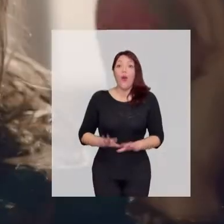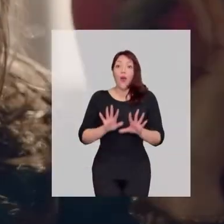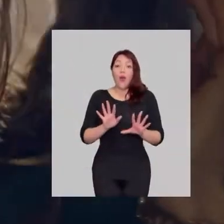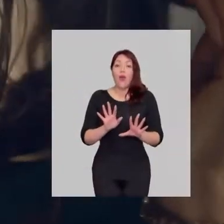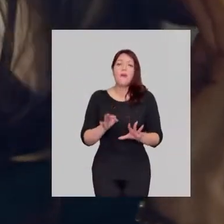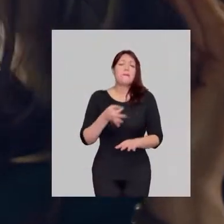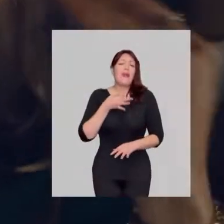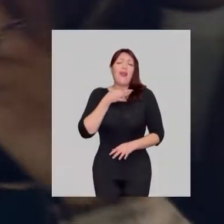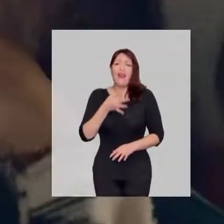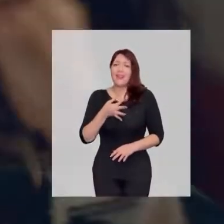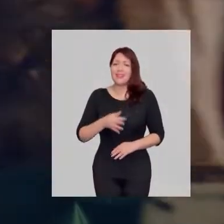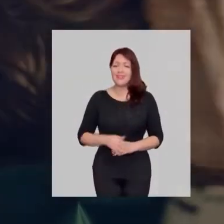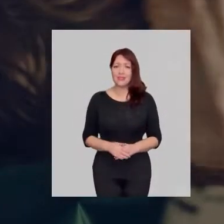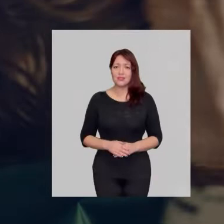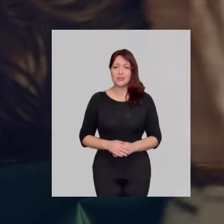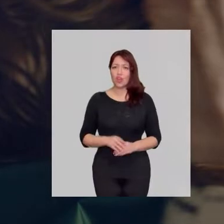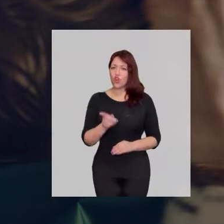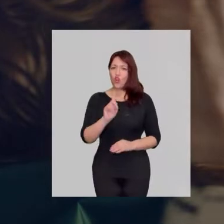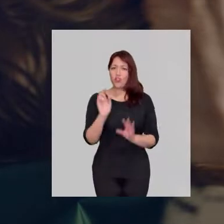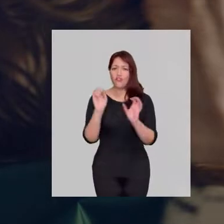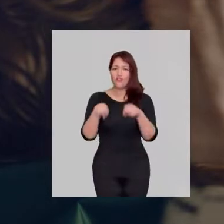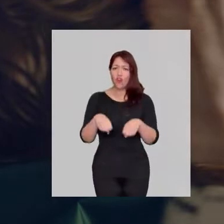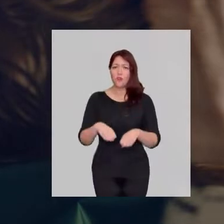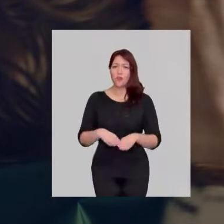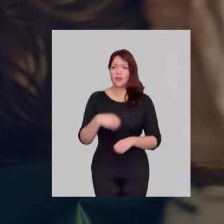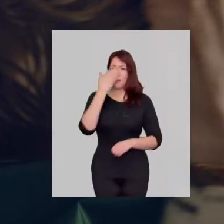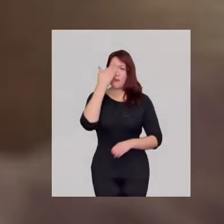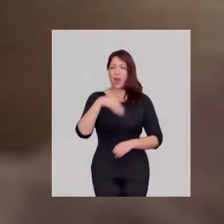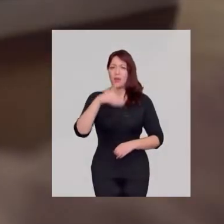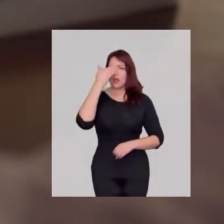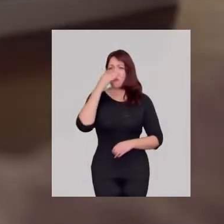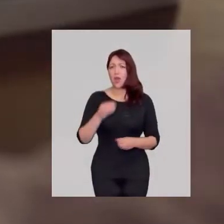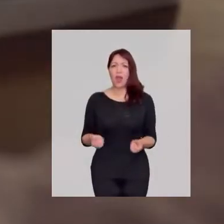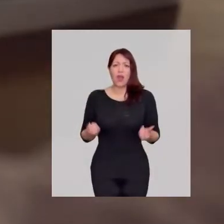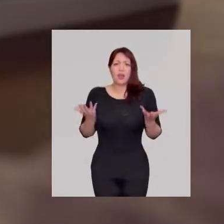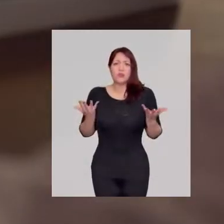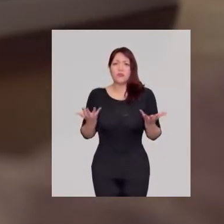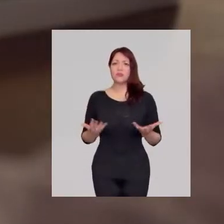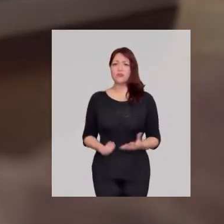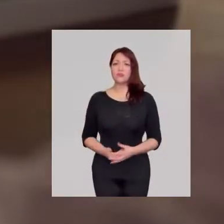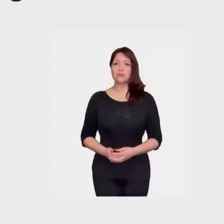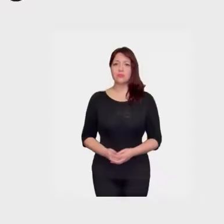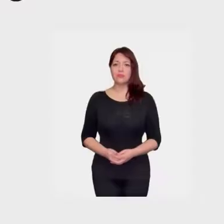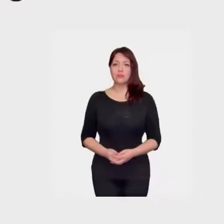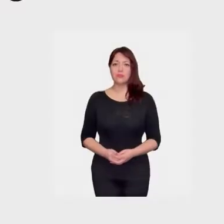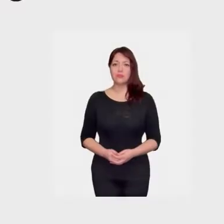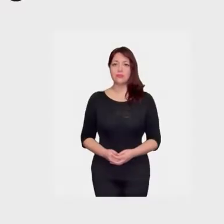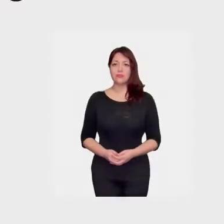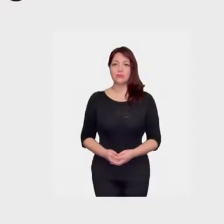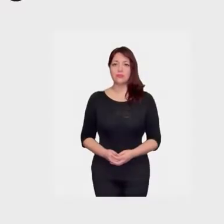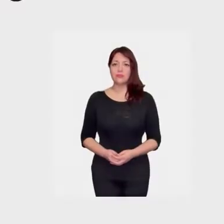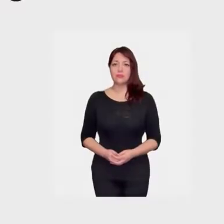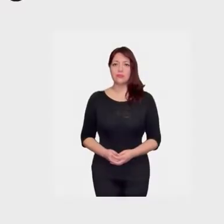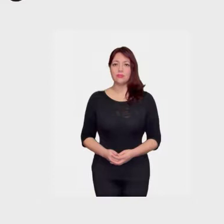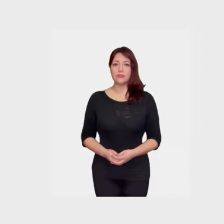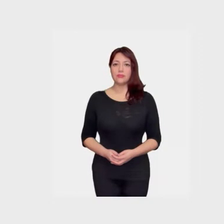Dime, ¿qué te parece? ¡Me encanta! ¡No te conformes! Si está mala, está mala.